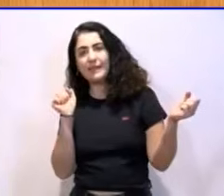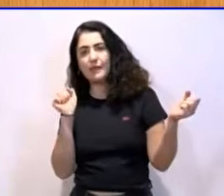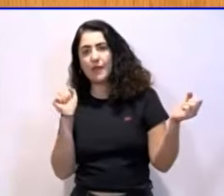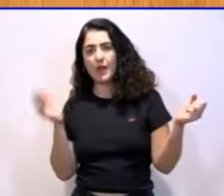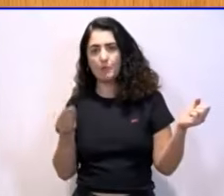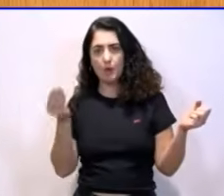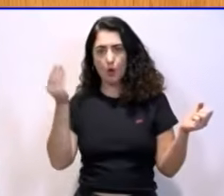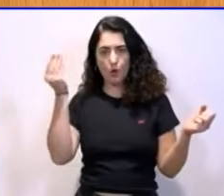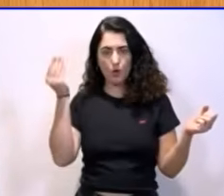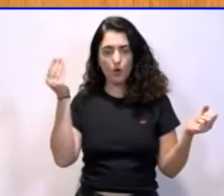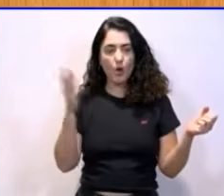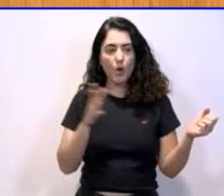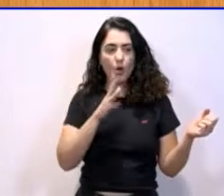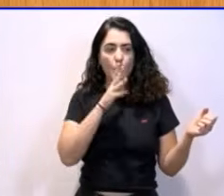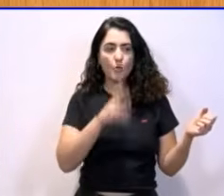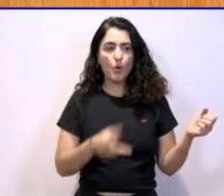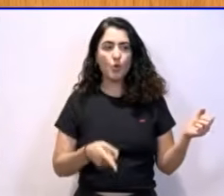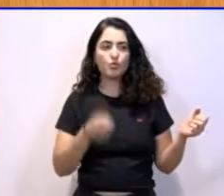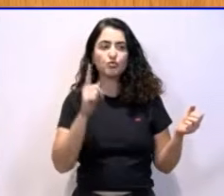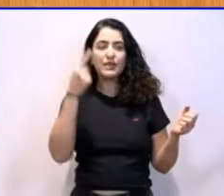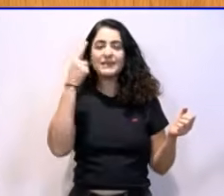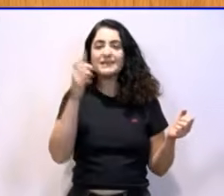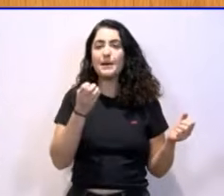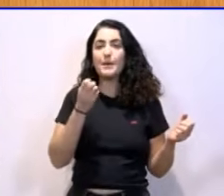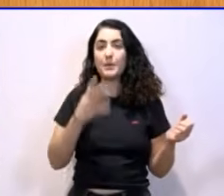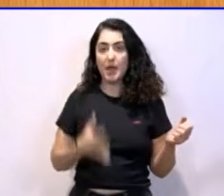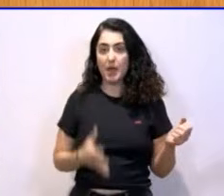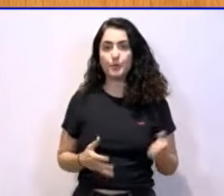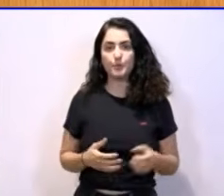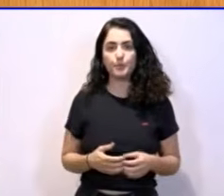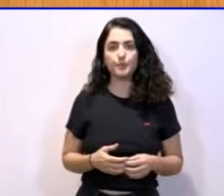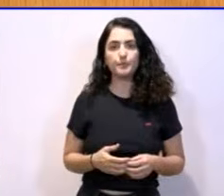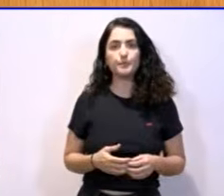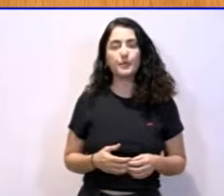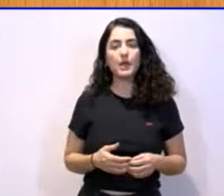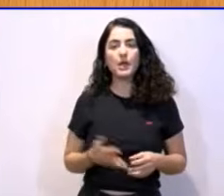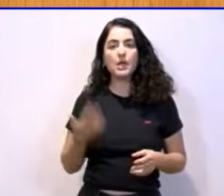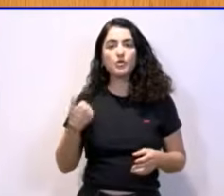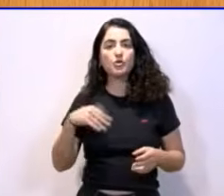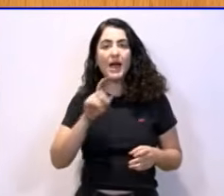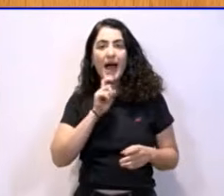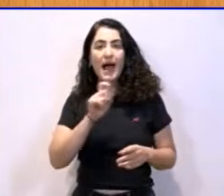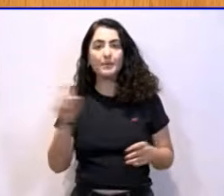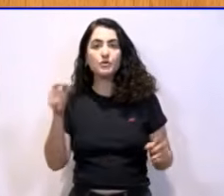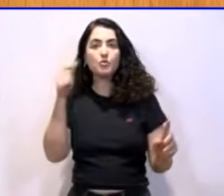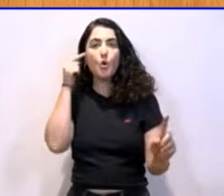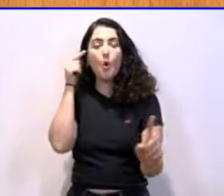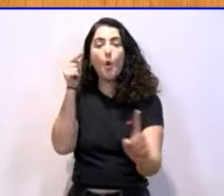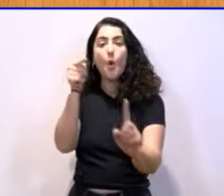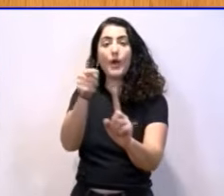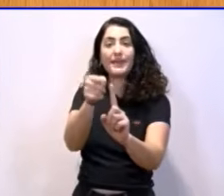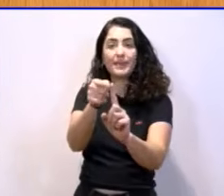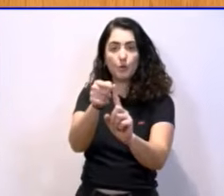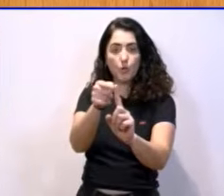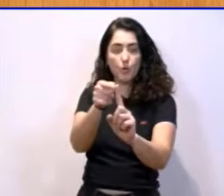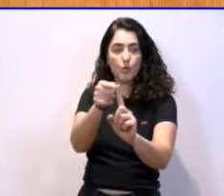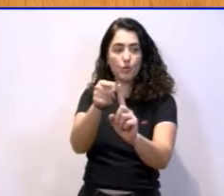Es que, bueno, usted sabe bien, porque así se lo indiqué, que el objetivo de